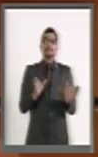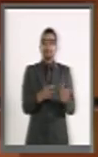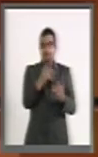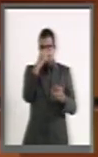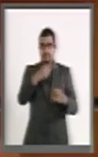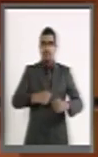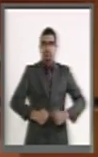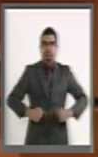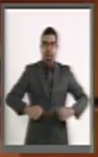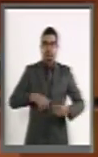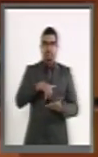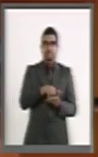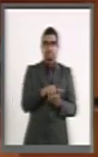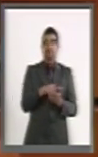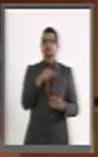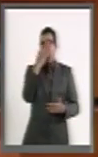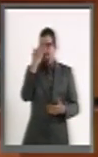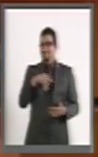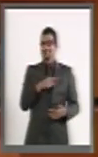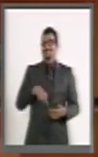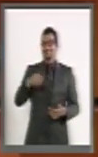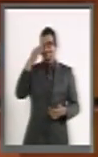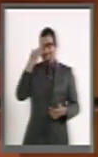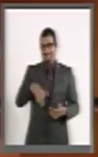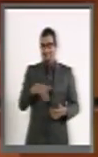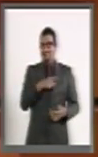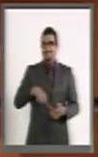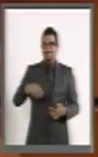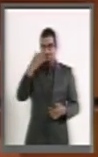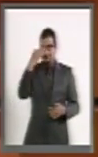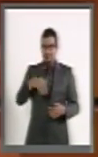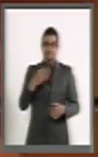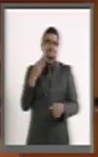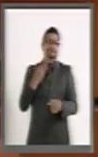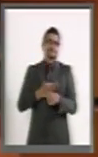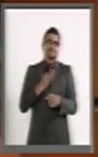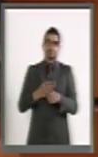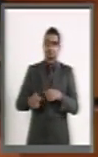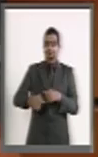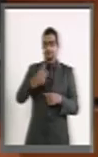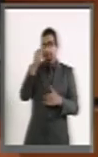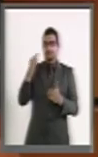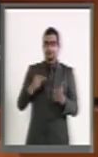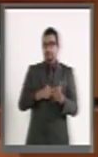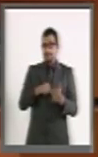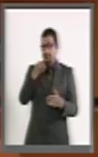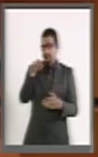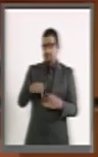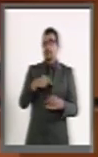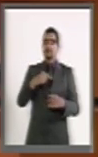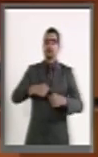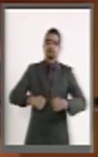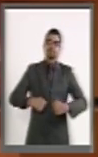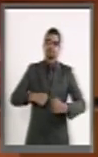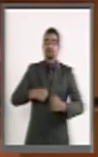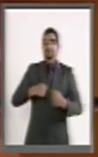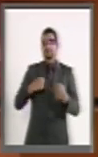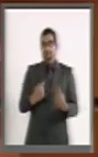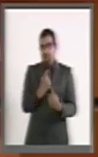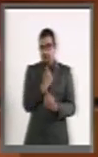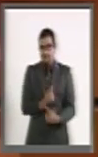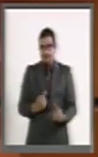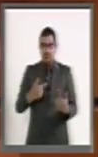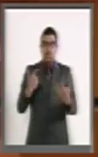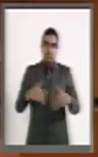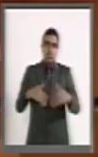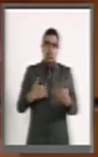Obesidad, ya que, como bien sabemos, somos el primer lugar en sobrepeso y obesidad infantil y